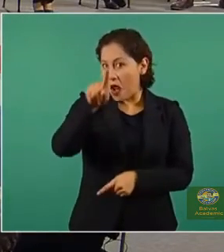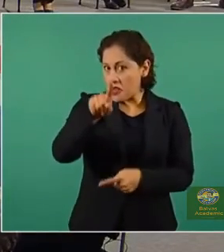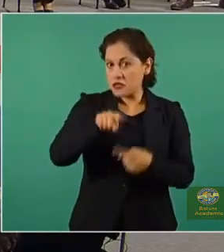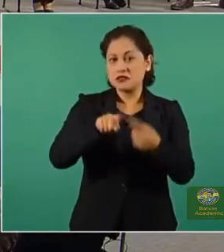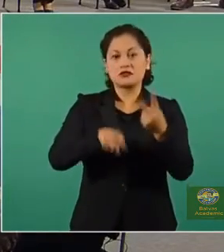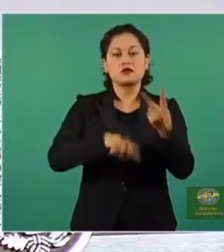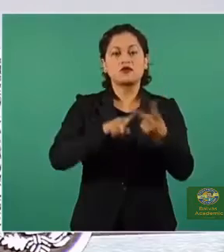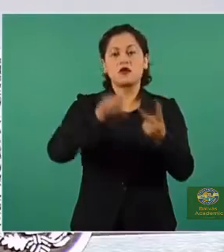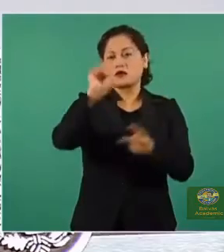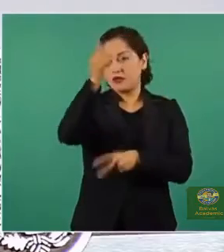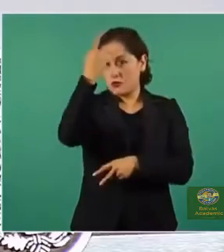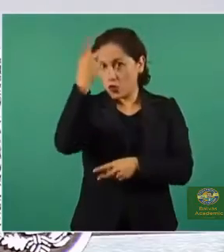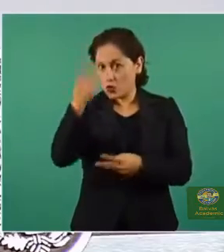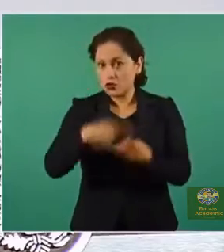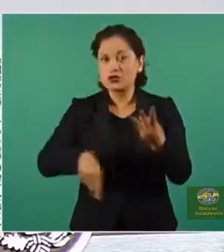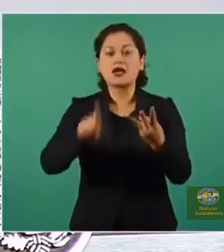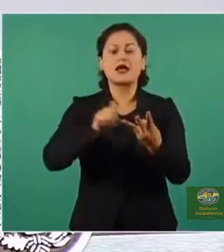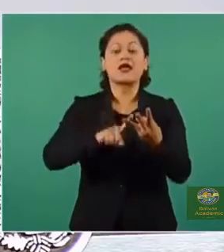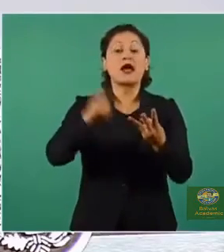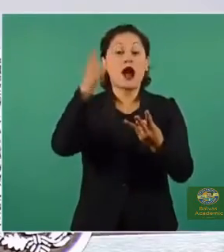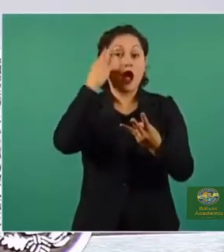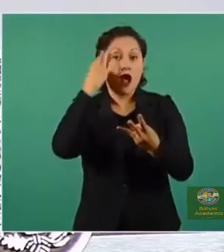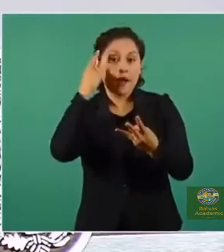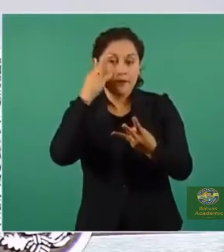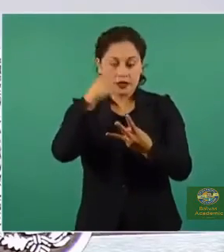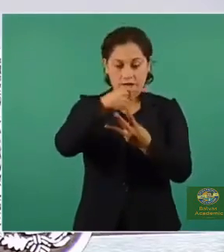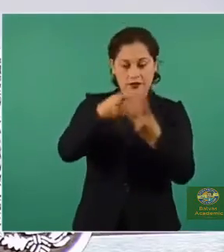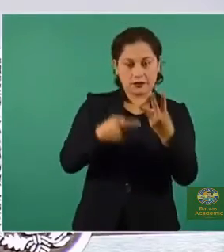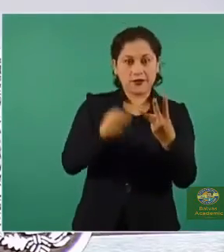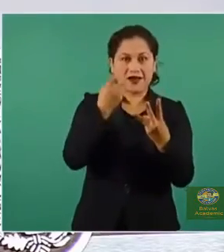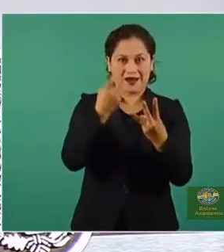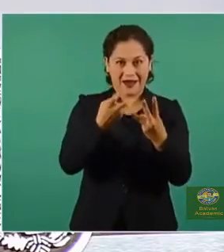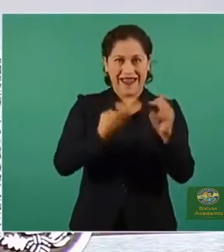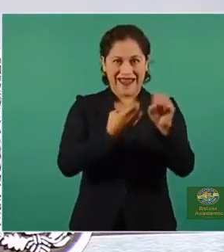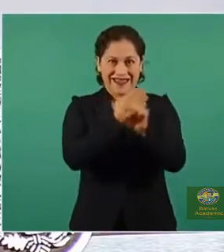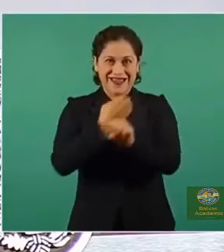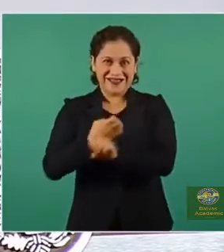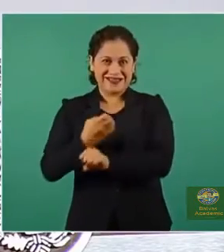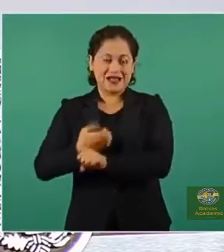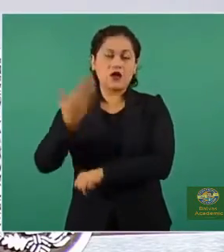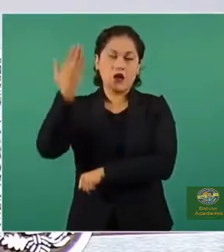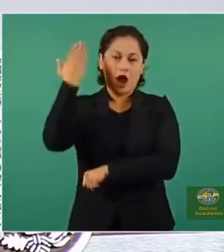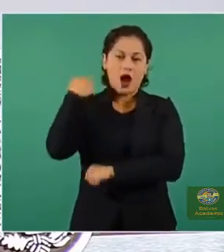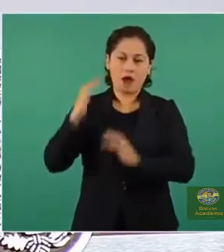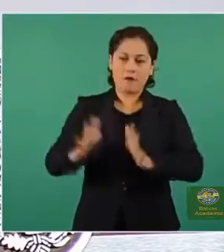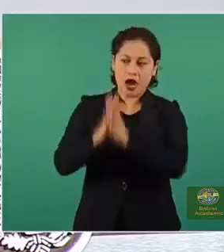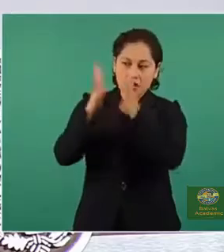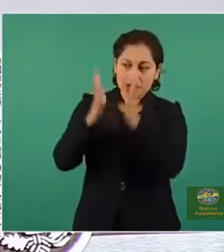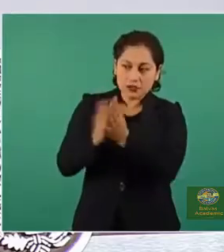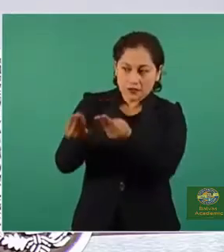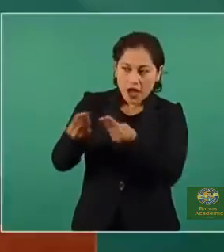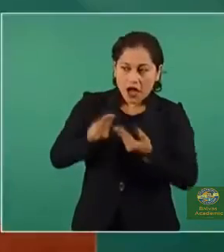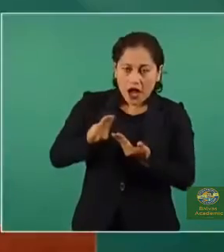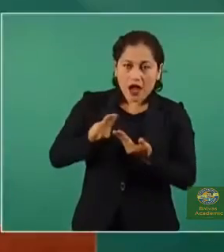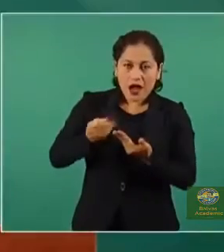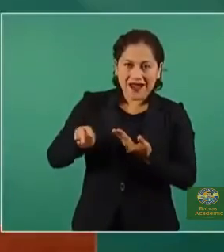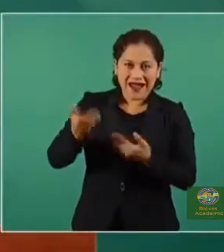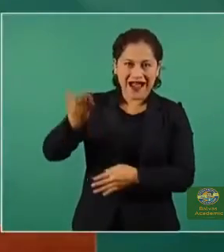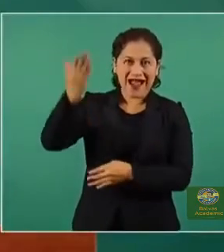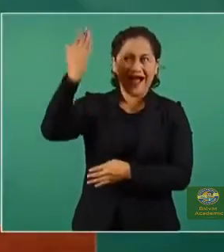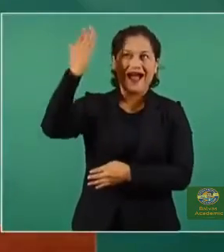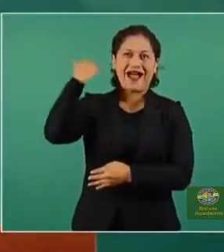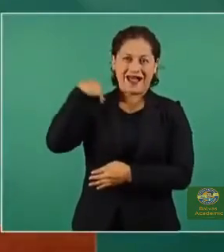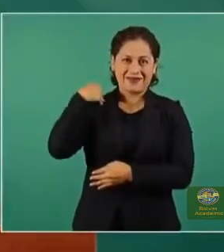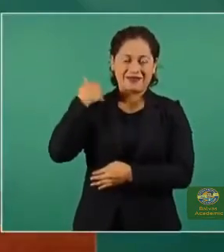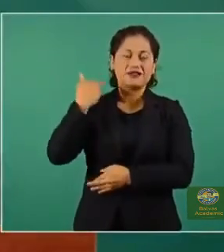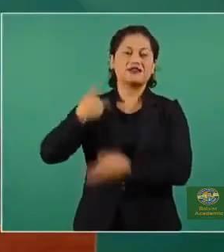Luis Potosí, de Campeche, ¿no?, que son entidades que estuvieron, digamos, participando y que regresaron en algún momento a las aulas antes del